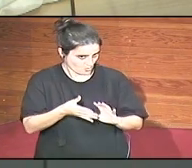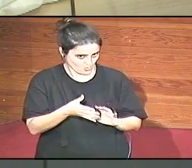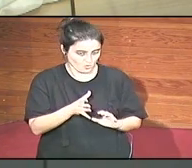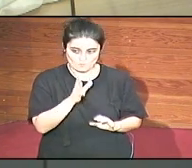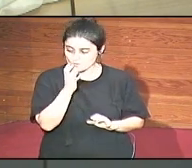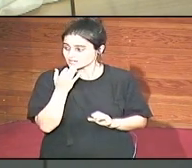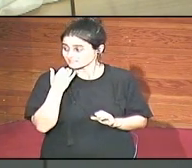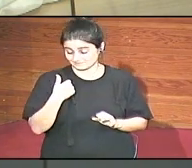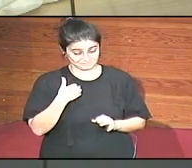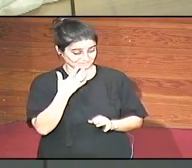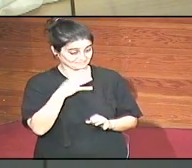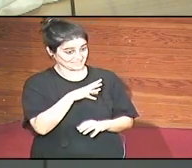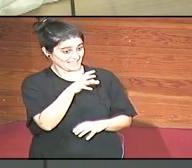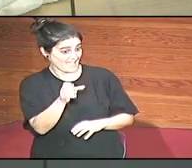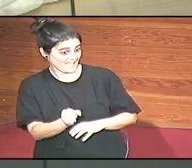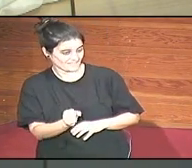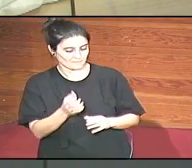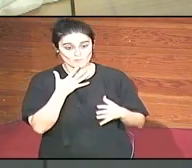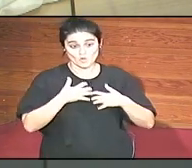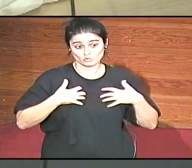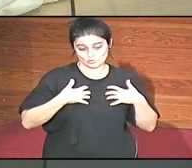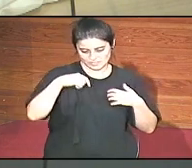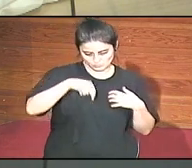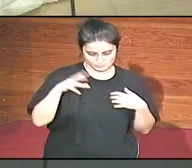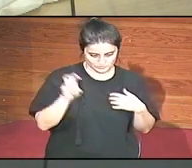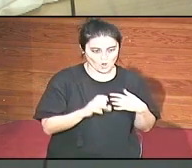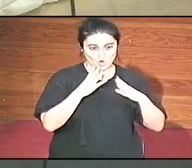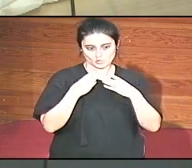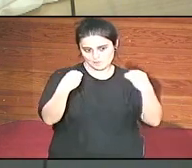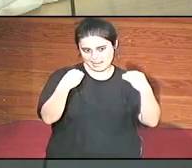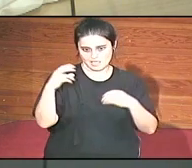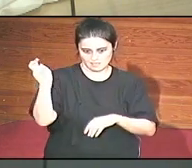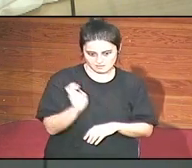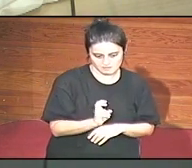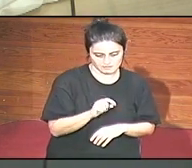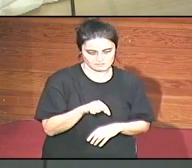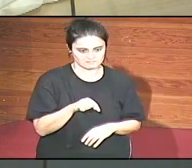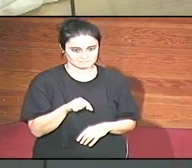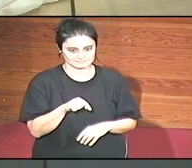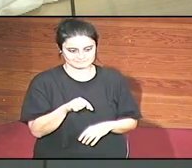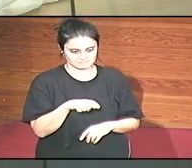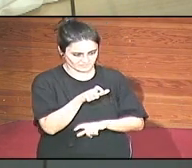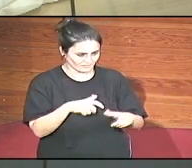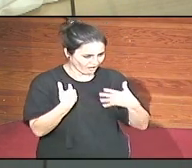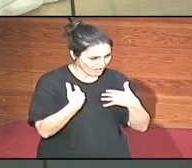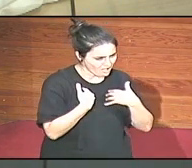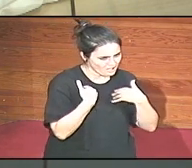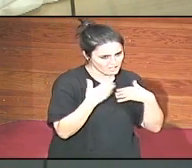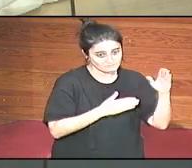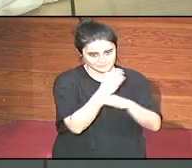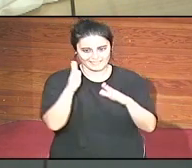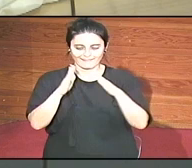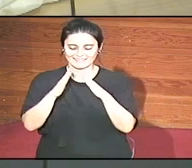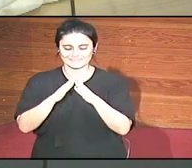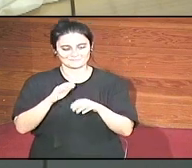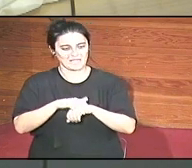yo vuelvo de estar cuando vuelva de sudán del sur de somalia estoy con gente que lo estaba pasando fatal vuelvo y me invitan